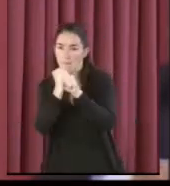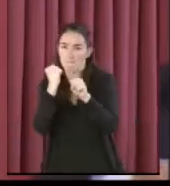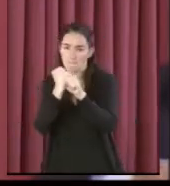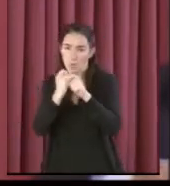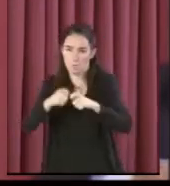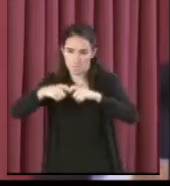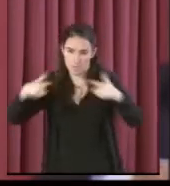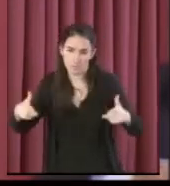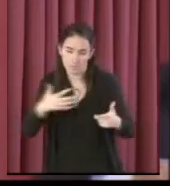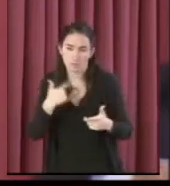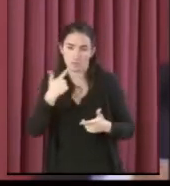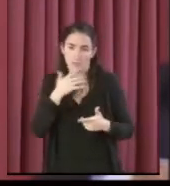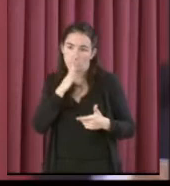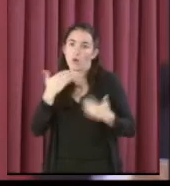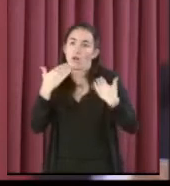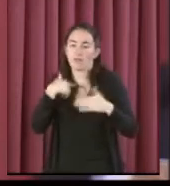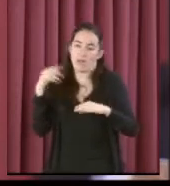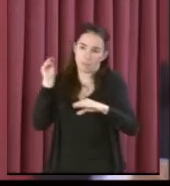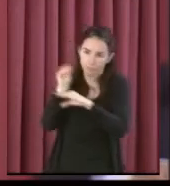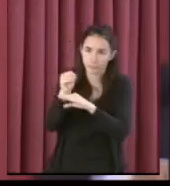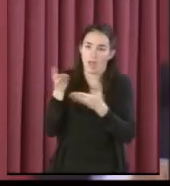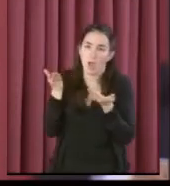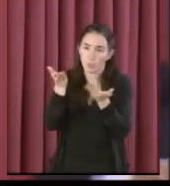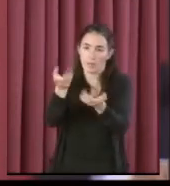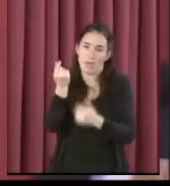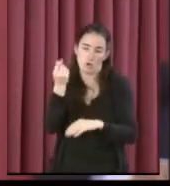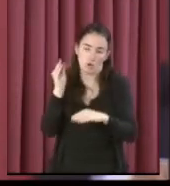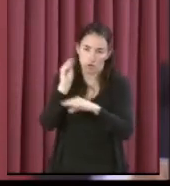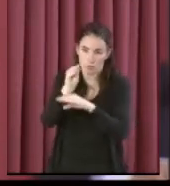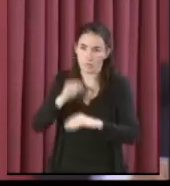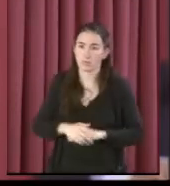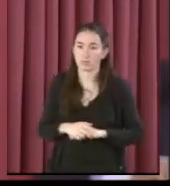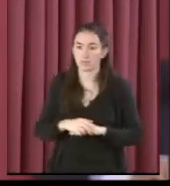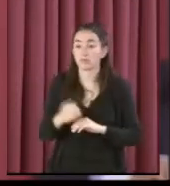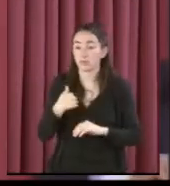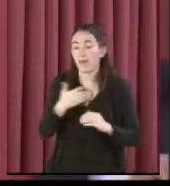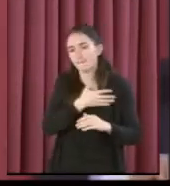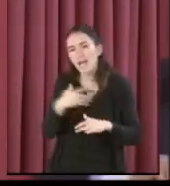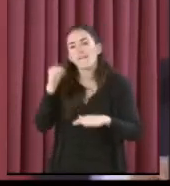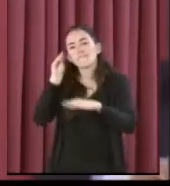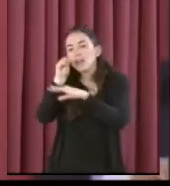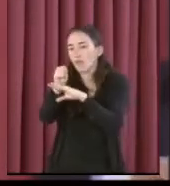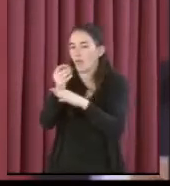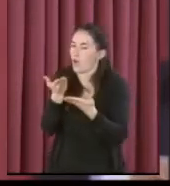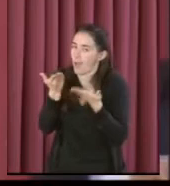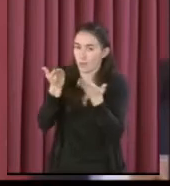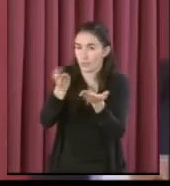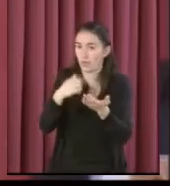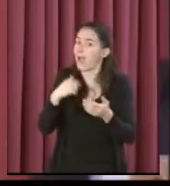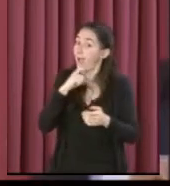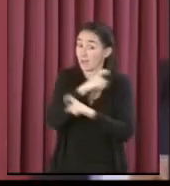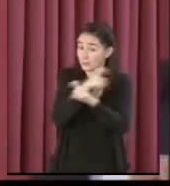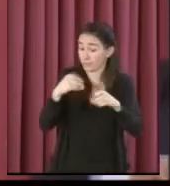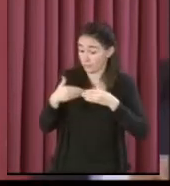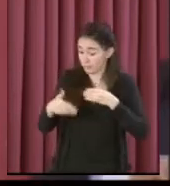de legislatura. En esta apuesta por incrementar el apoyo a la financiación, les anuncio que antes de fin de año estará